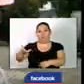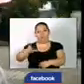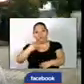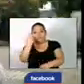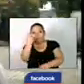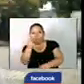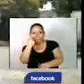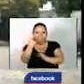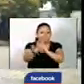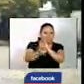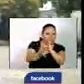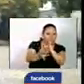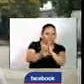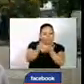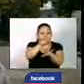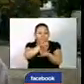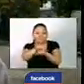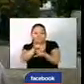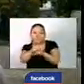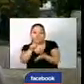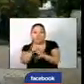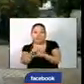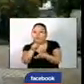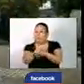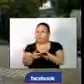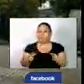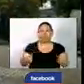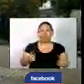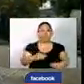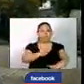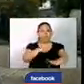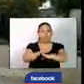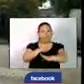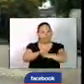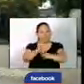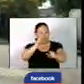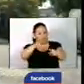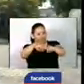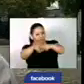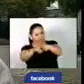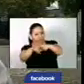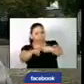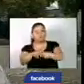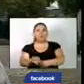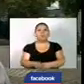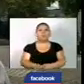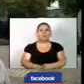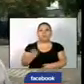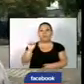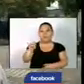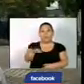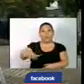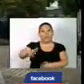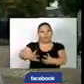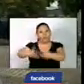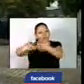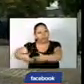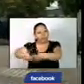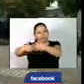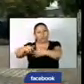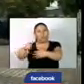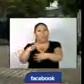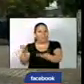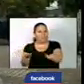técnico vamos a tomar acciones preventivas y correctivas de inmediato esta planta lleva agua